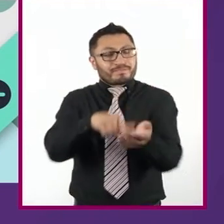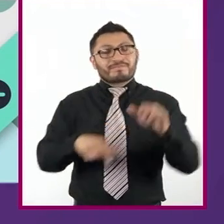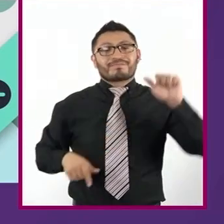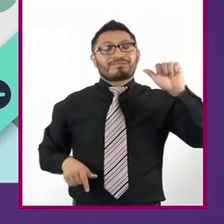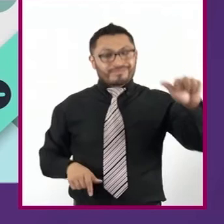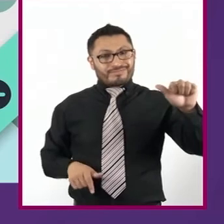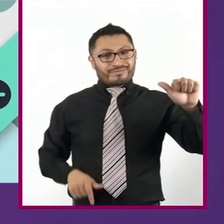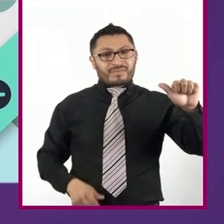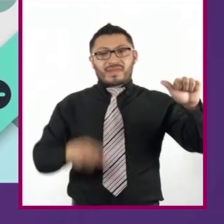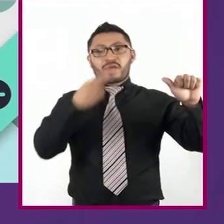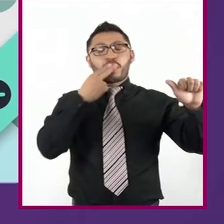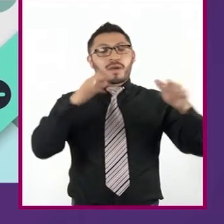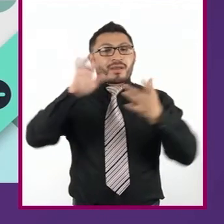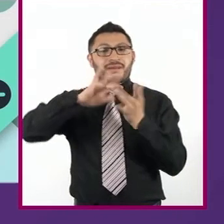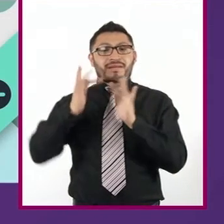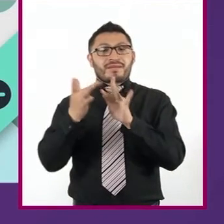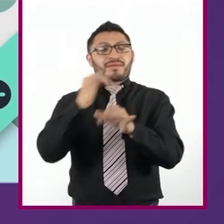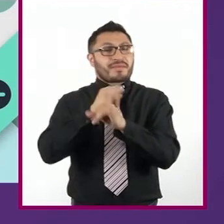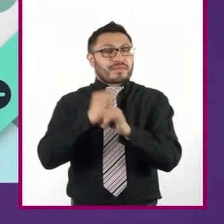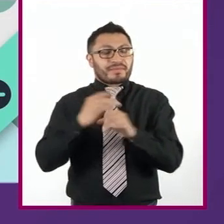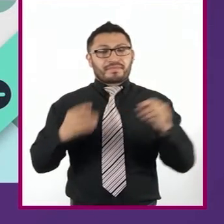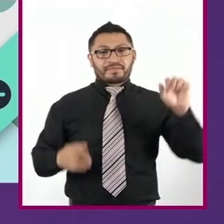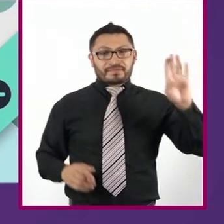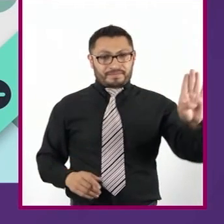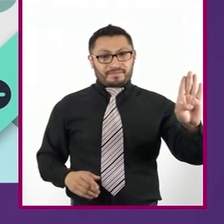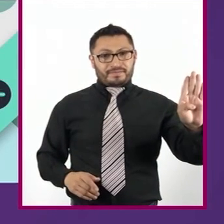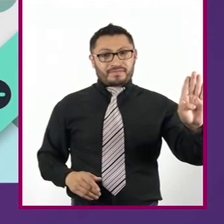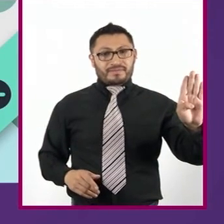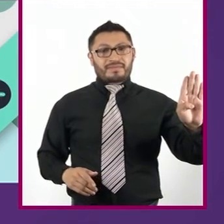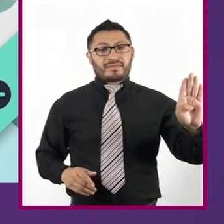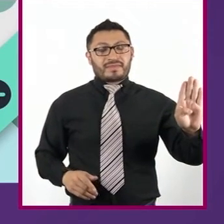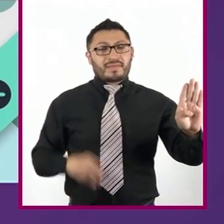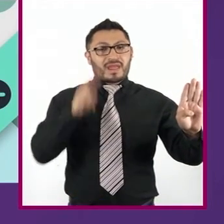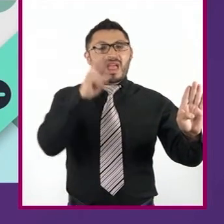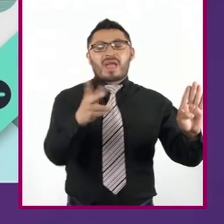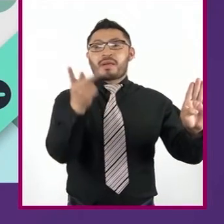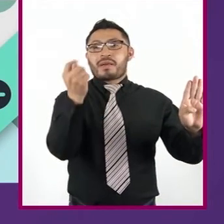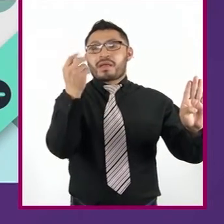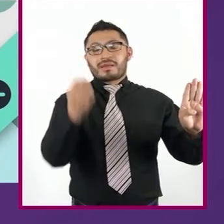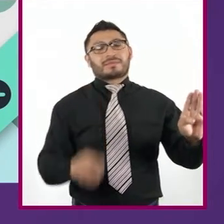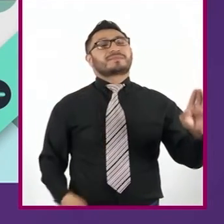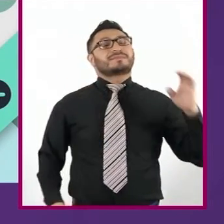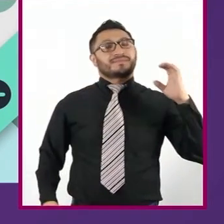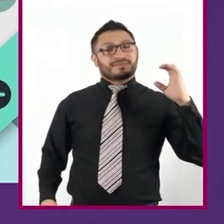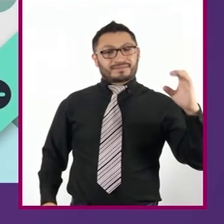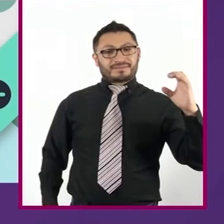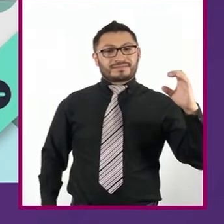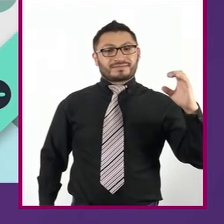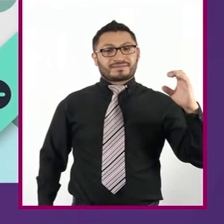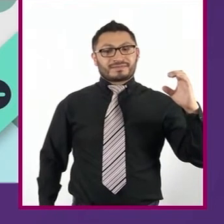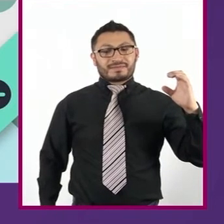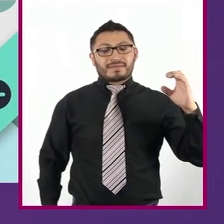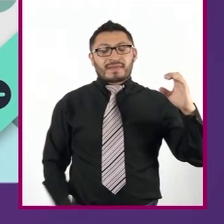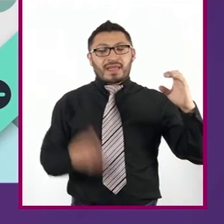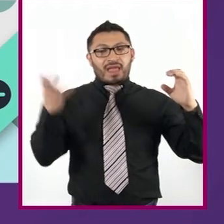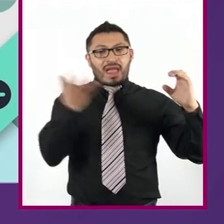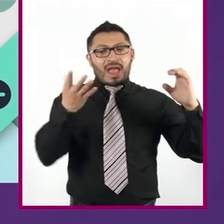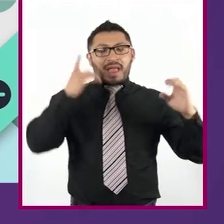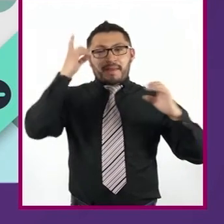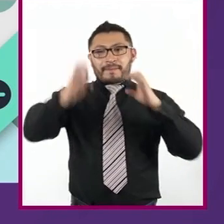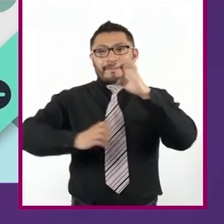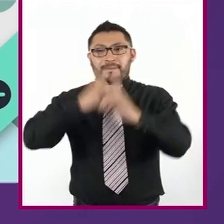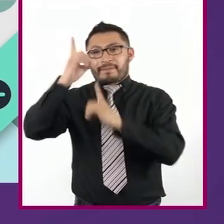A, usar redes sociales. Inciso B, ver televisión. Inciso C, hacer